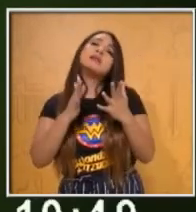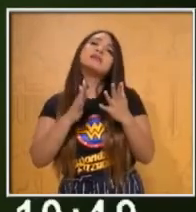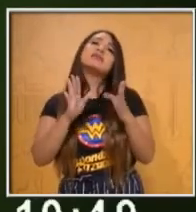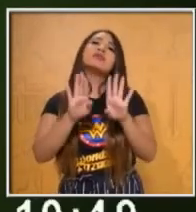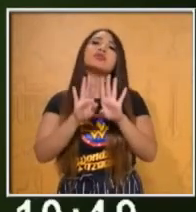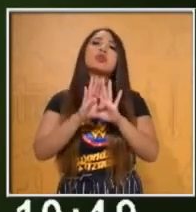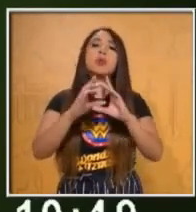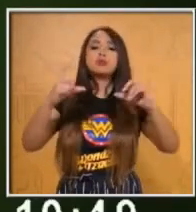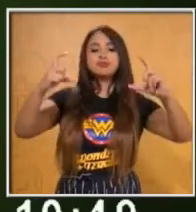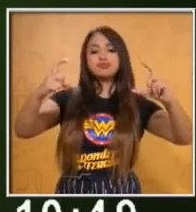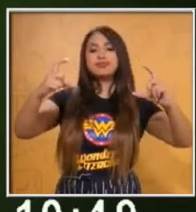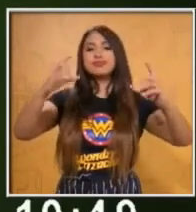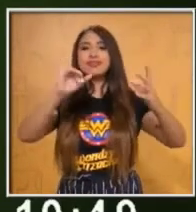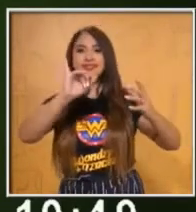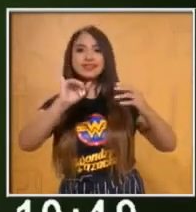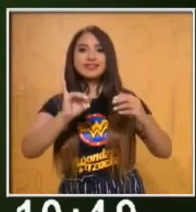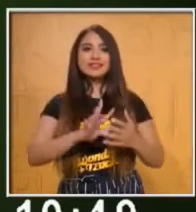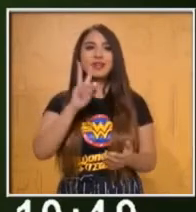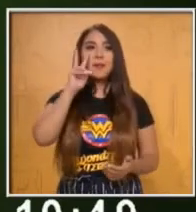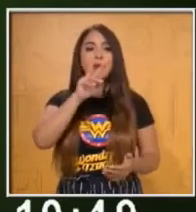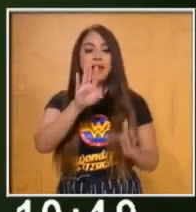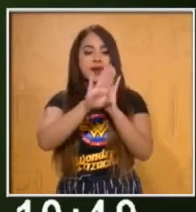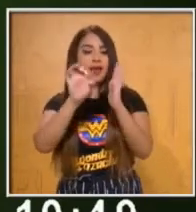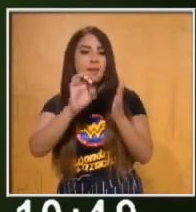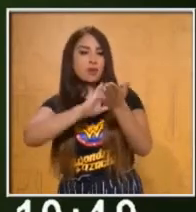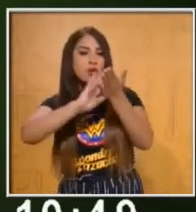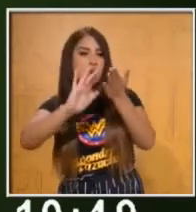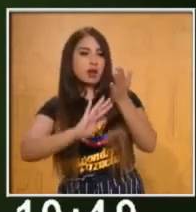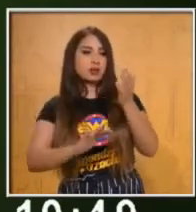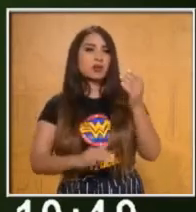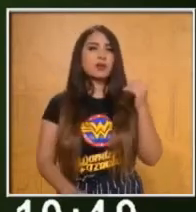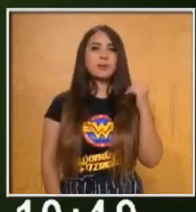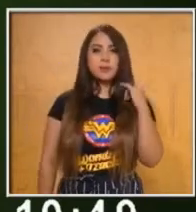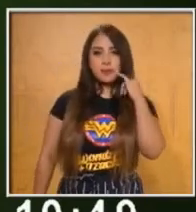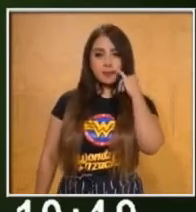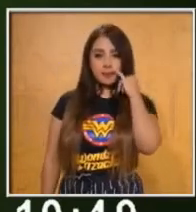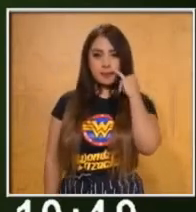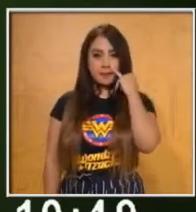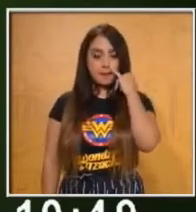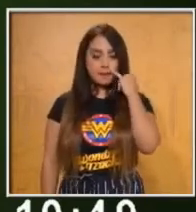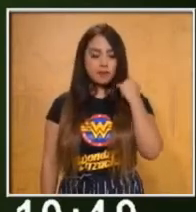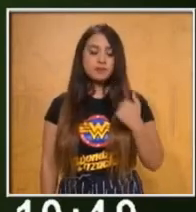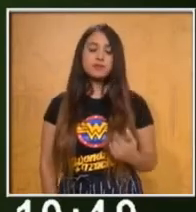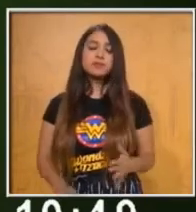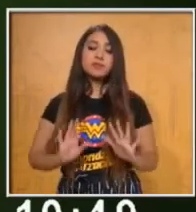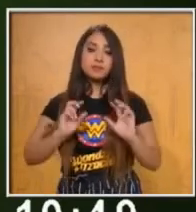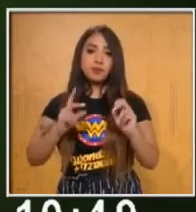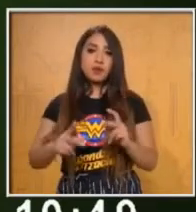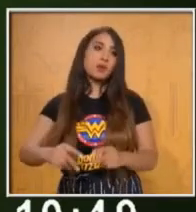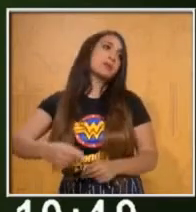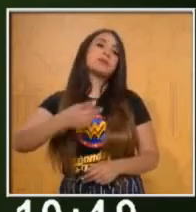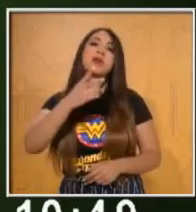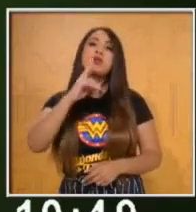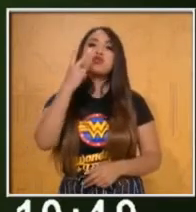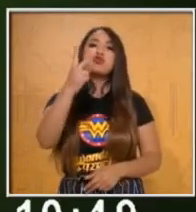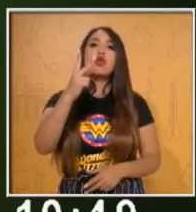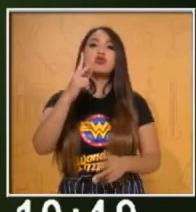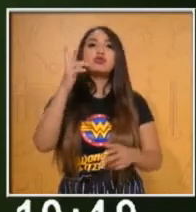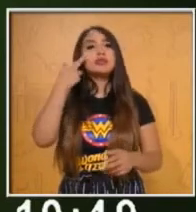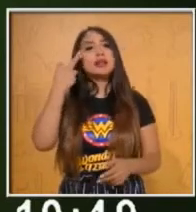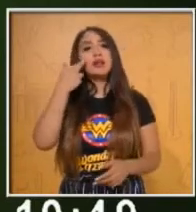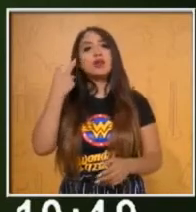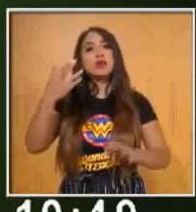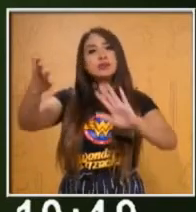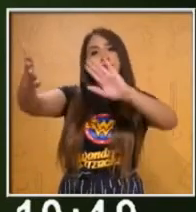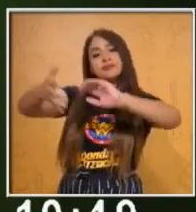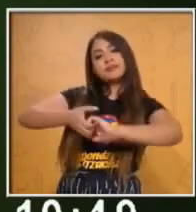a dar lectura de un ejemplo de lo que venía en ese guión de teatro. Dice así: los dos ratones se toman